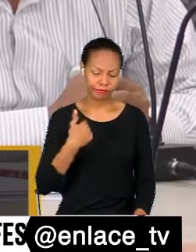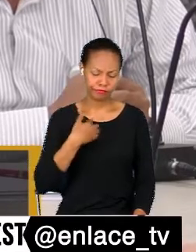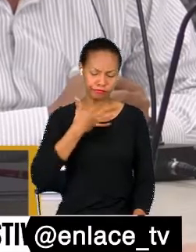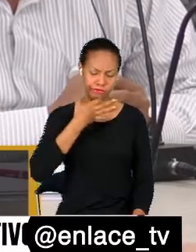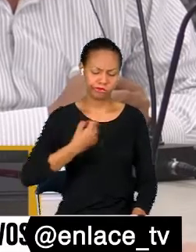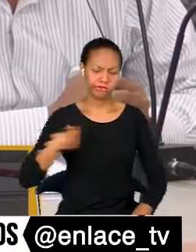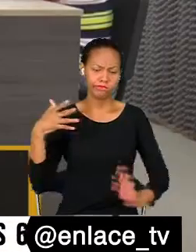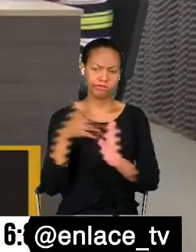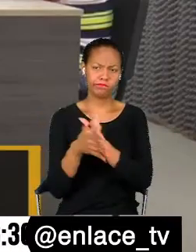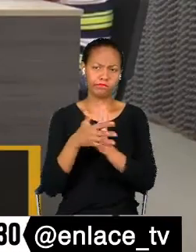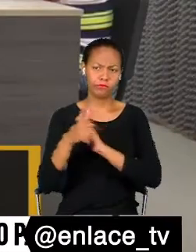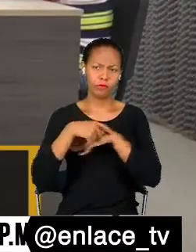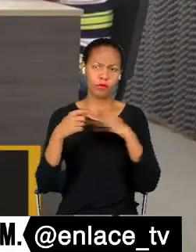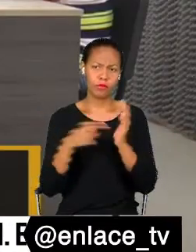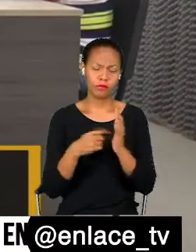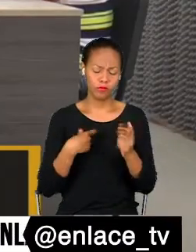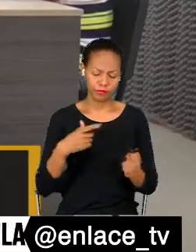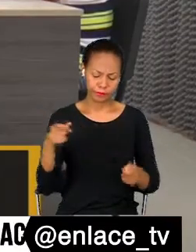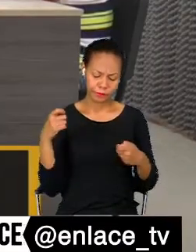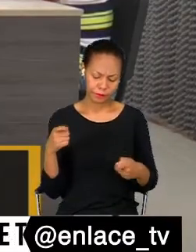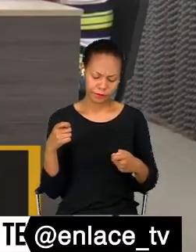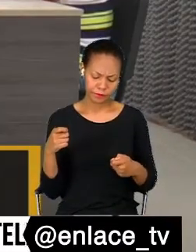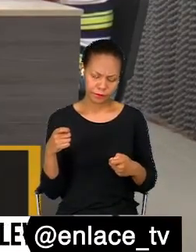que aquí tengo en mis manos,